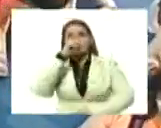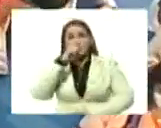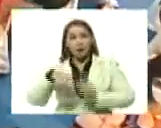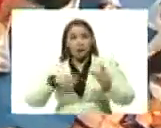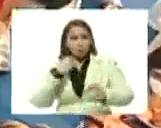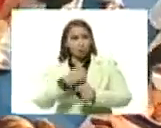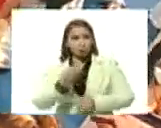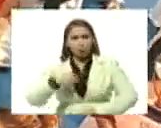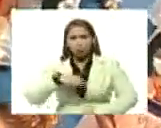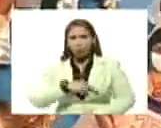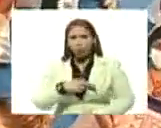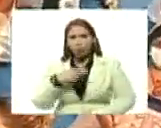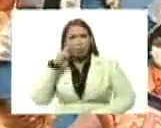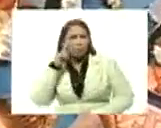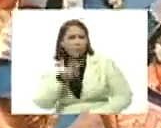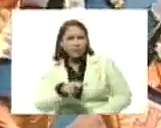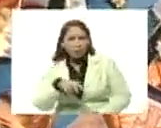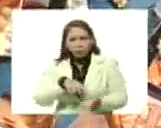Los vimos gatear.